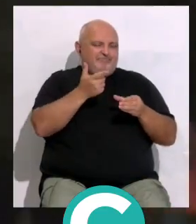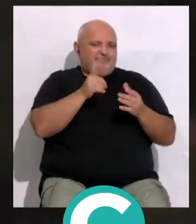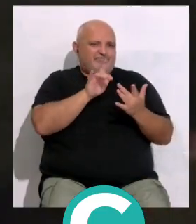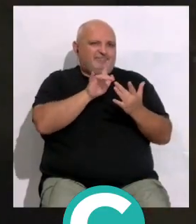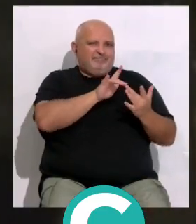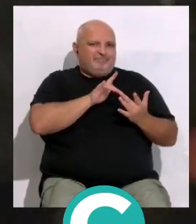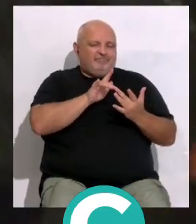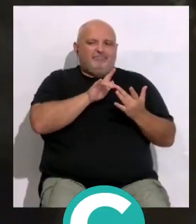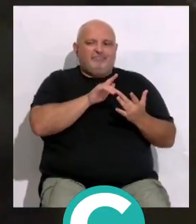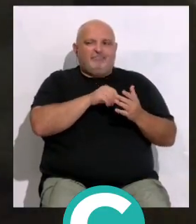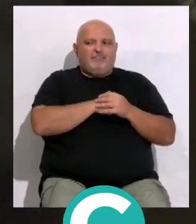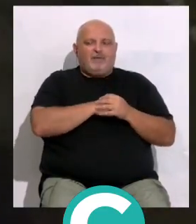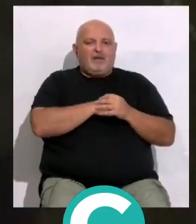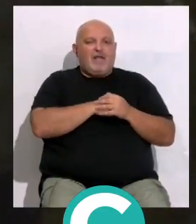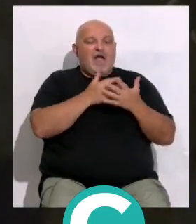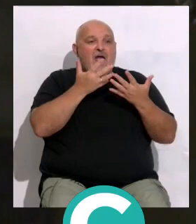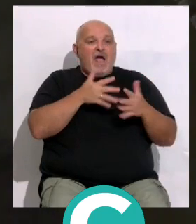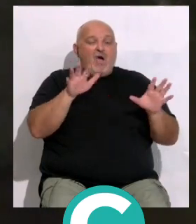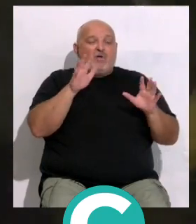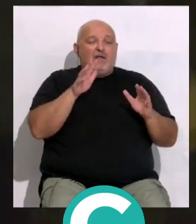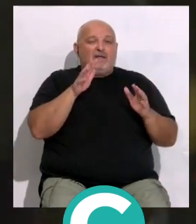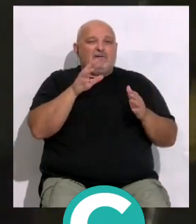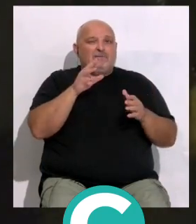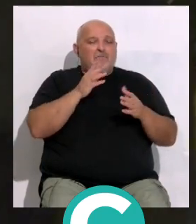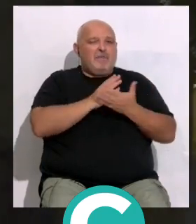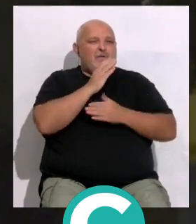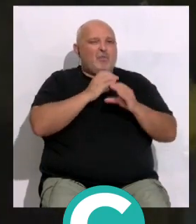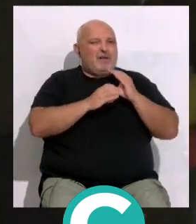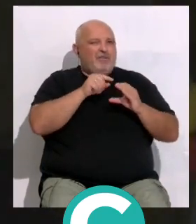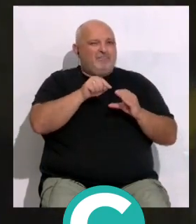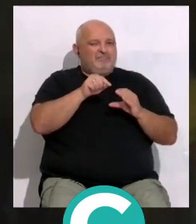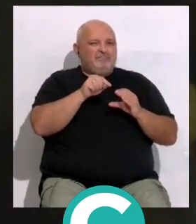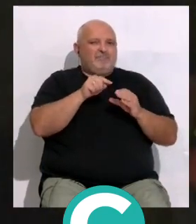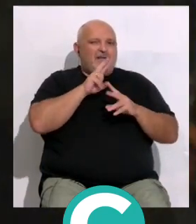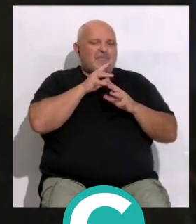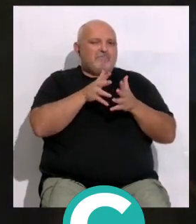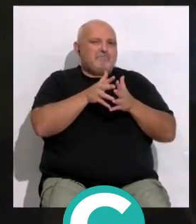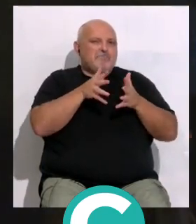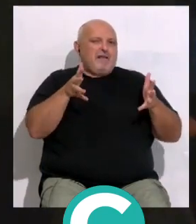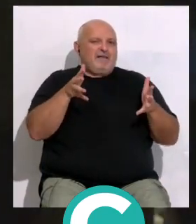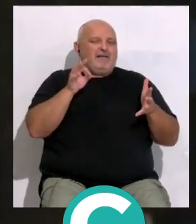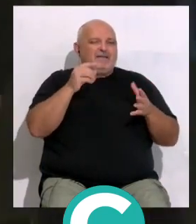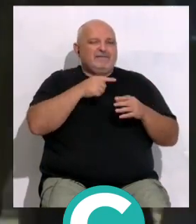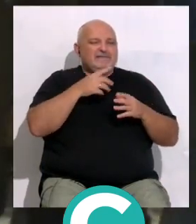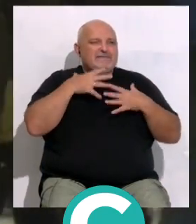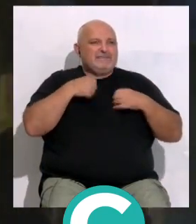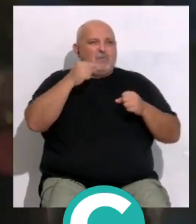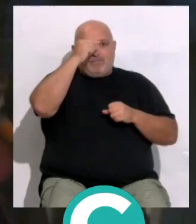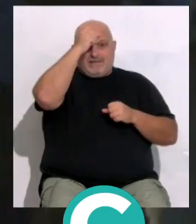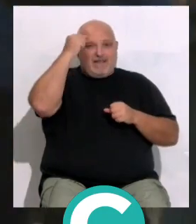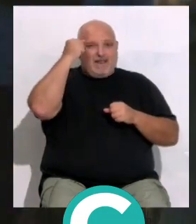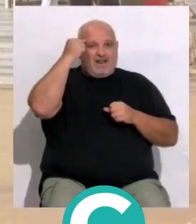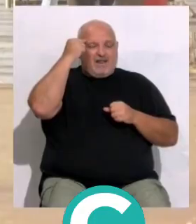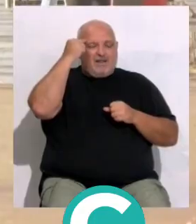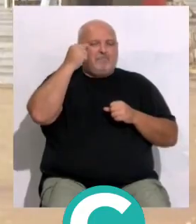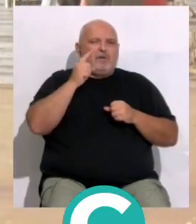importante porque, aunque ahora cada vez en los medios de comunicación se habla más de salud mental, pero